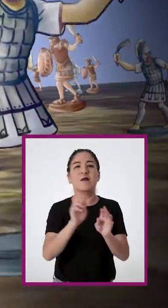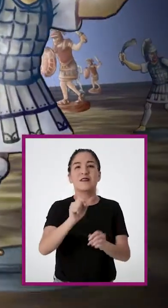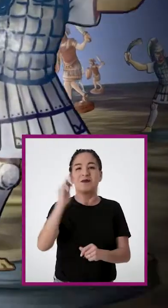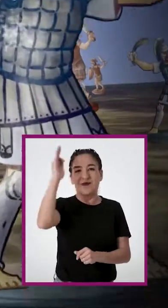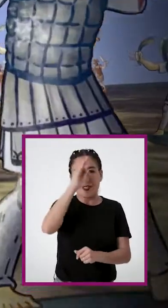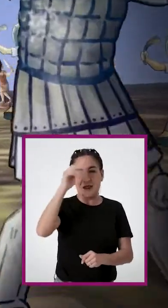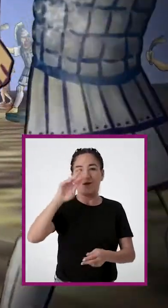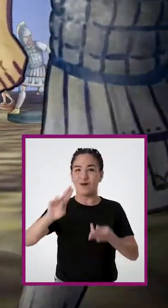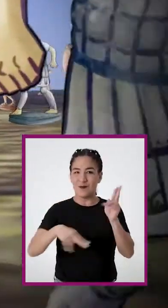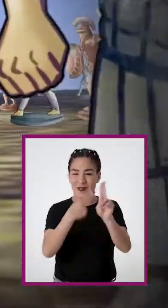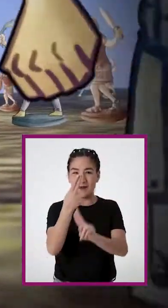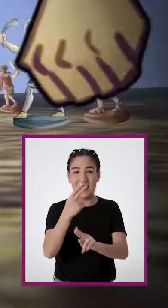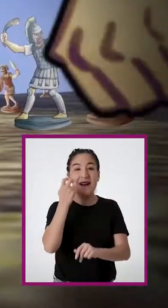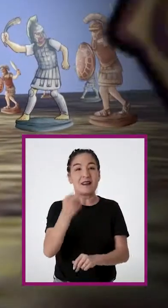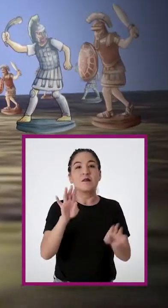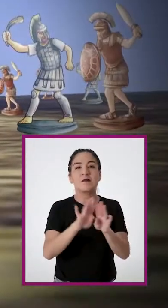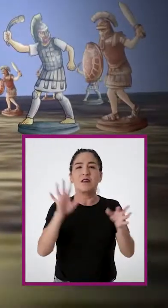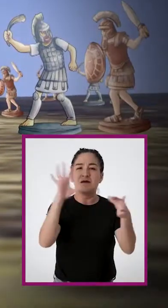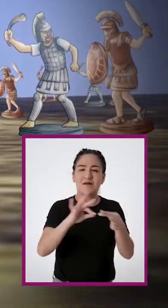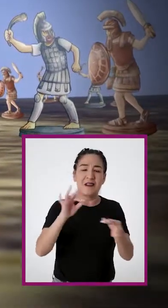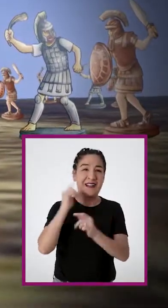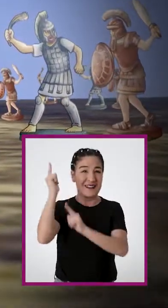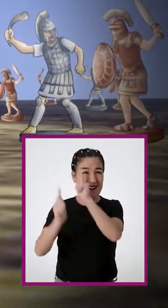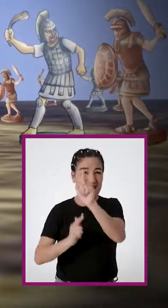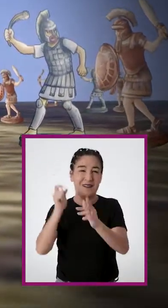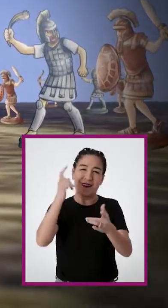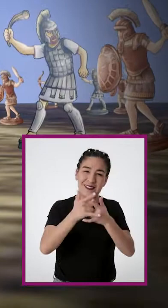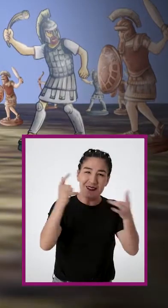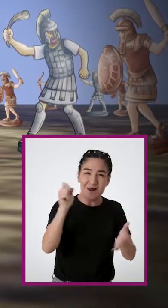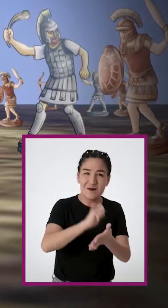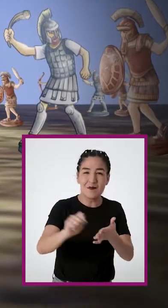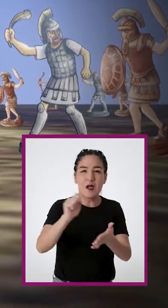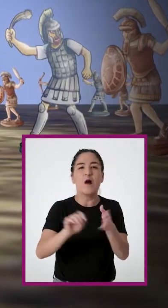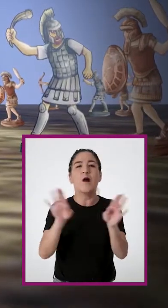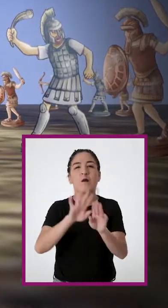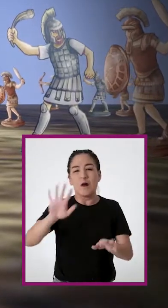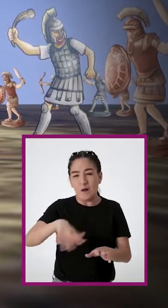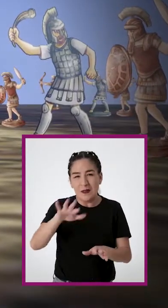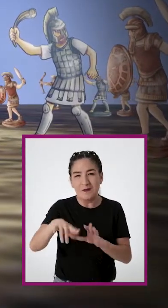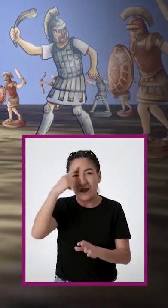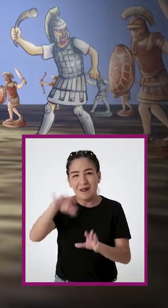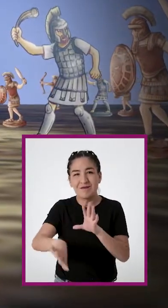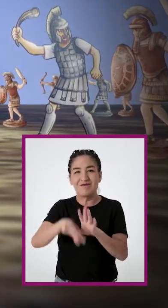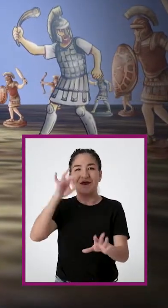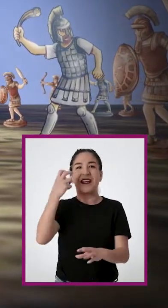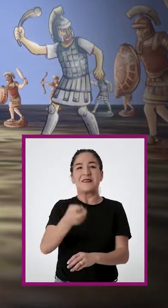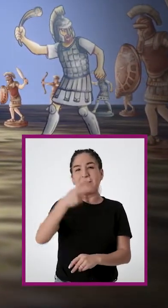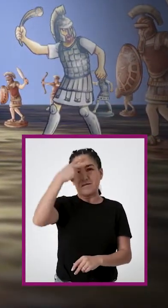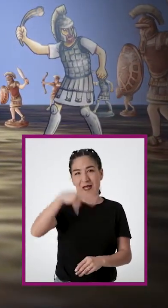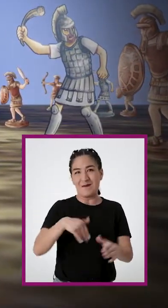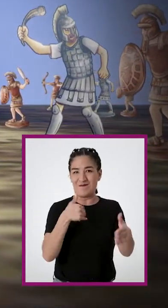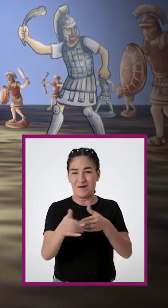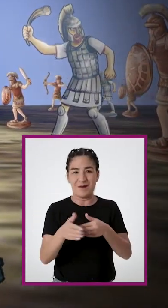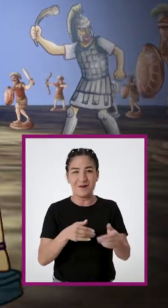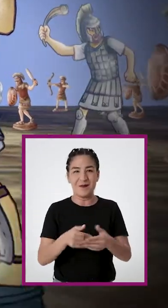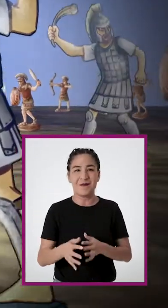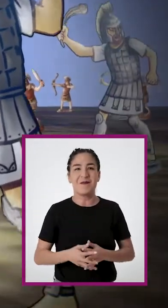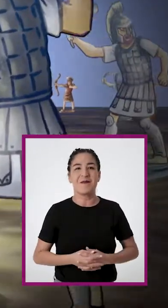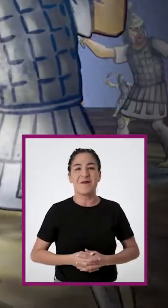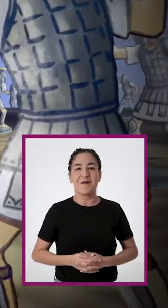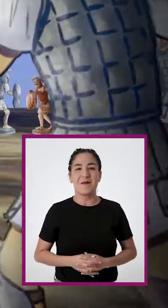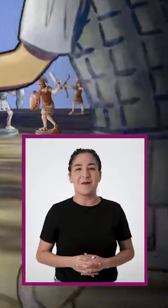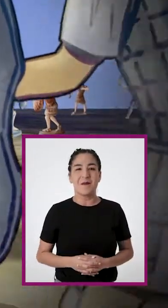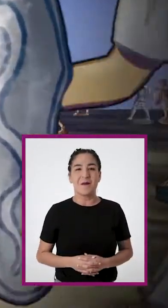sembró sus esperanzas en la filosofía universal y en los clásicos griegos, buscando con ello un camino hacia el México moderno.